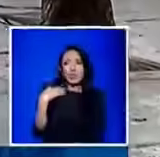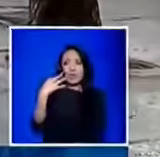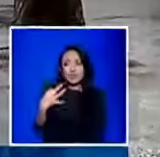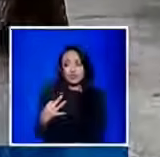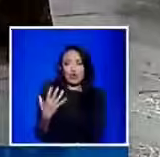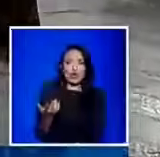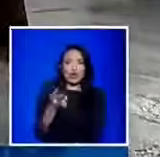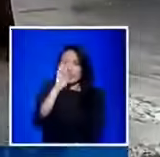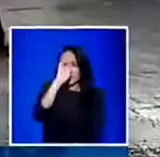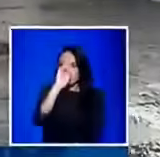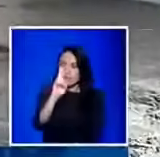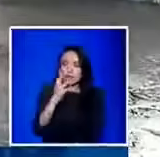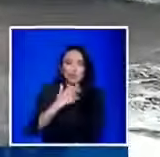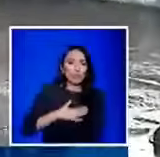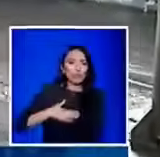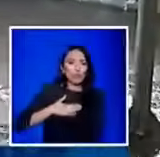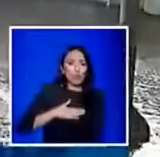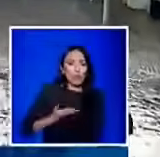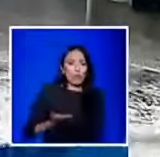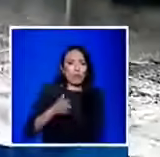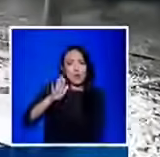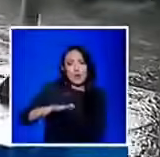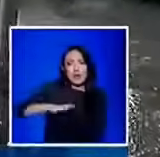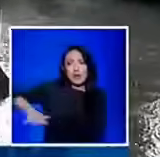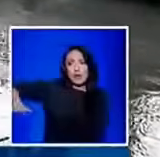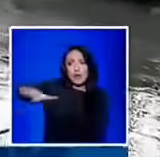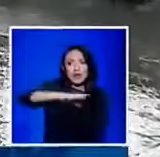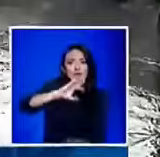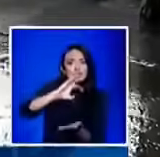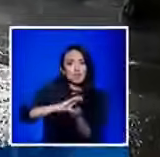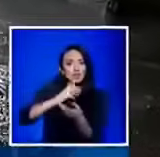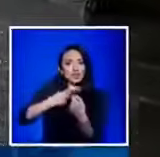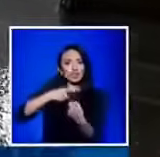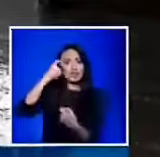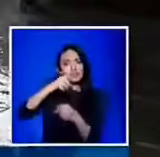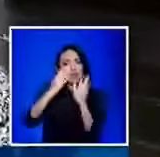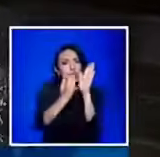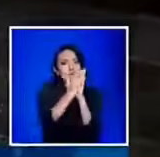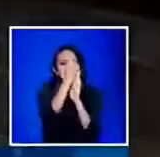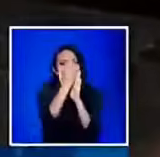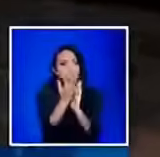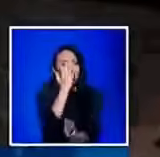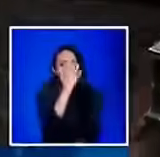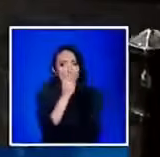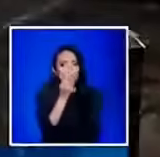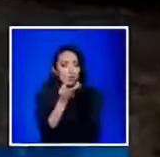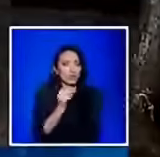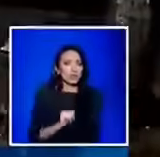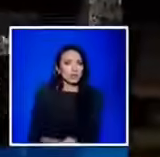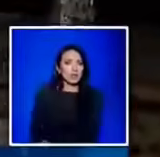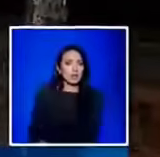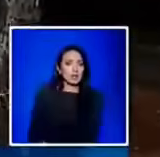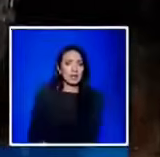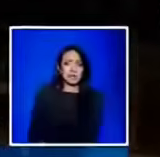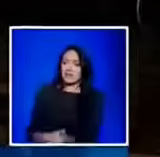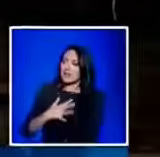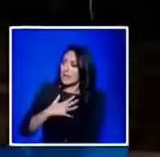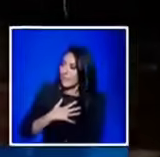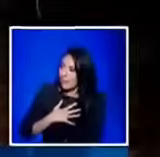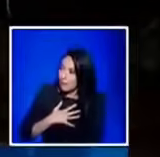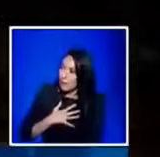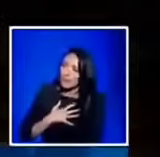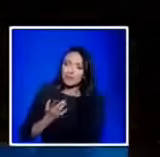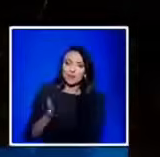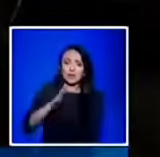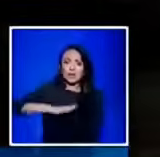Que respete, por favor. El respeto es el centro histórico y tenemos que dar una buena presentación a la ciudad de Quito. Qué pena, ¿no? Y en plena Plaza Grande,